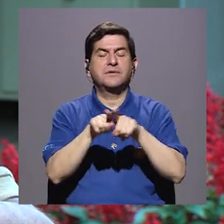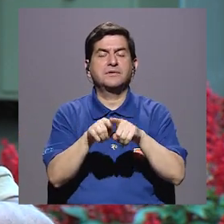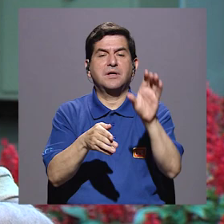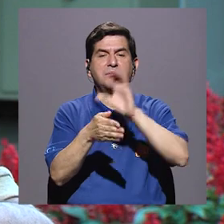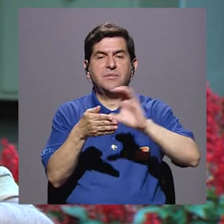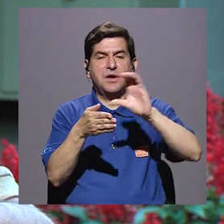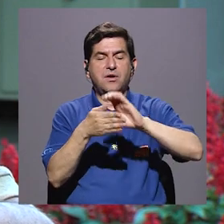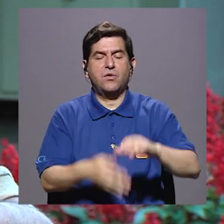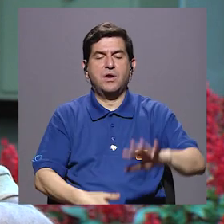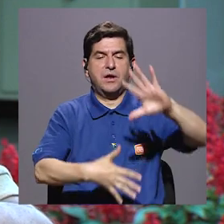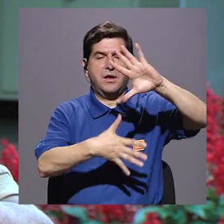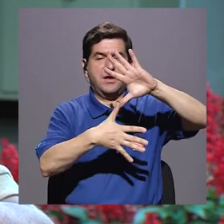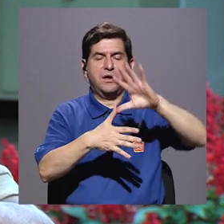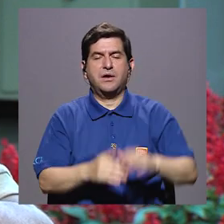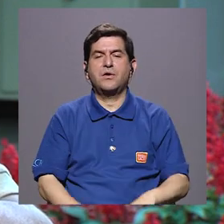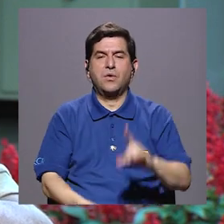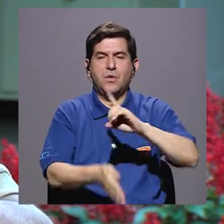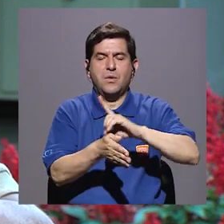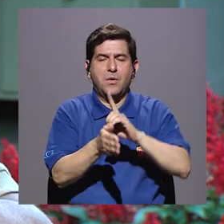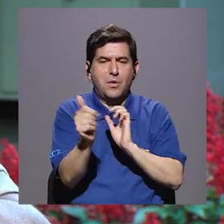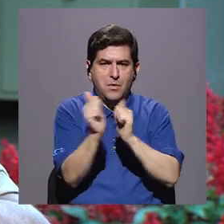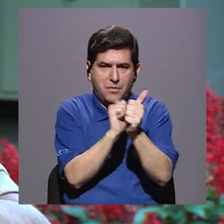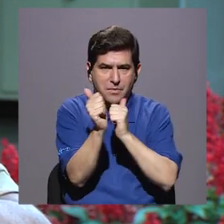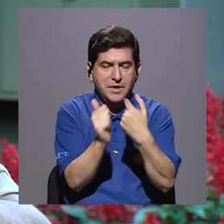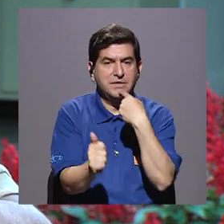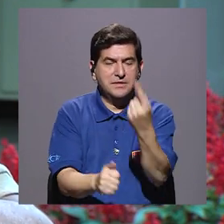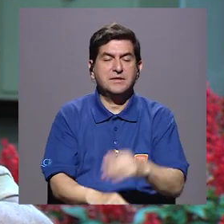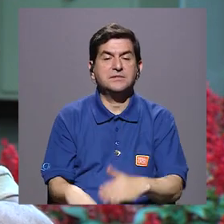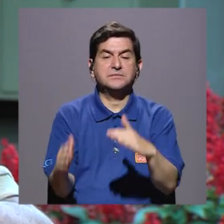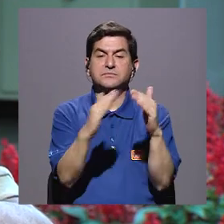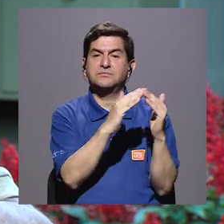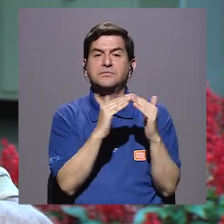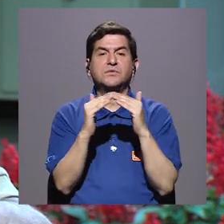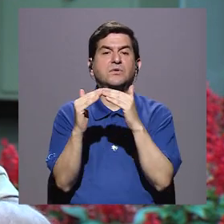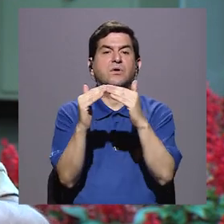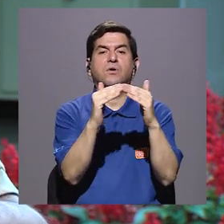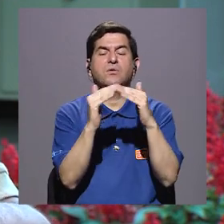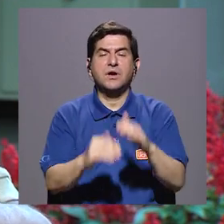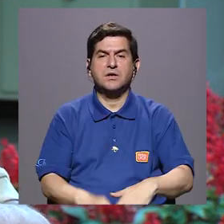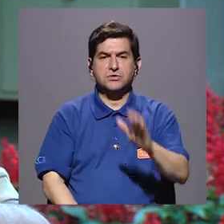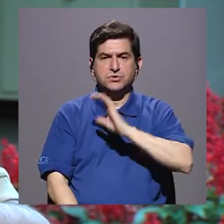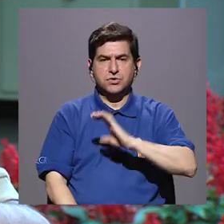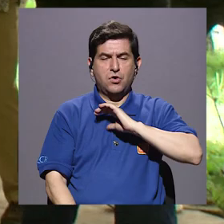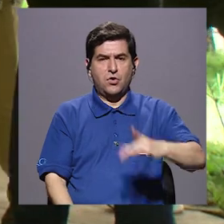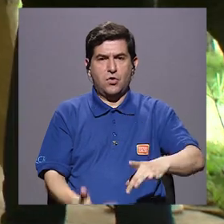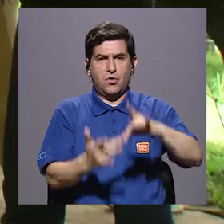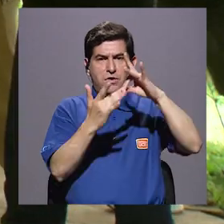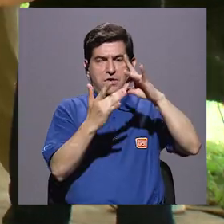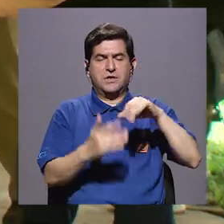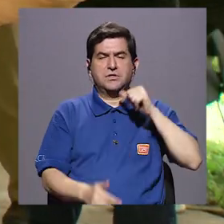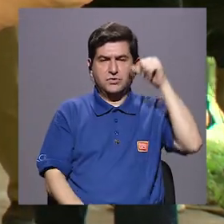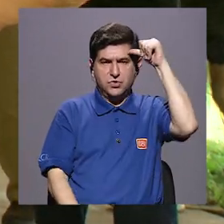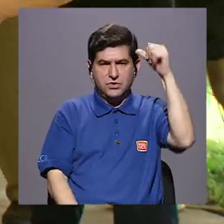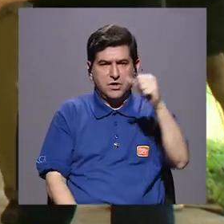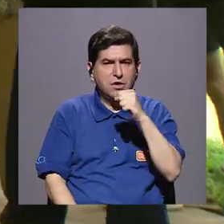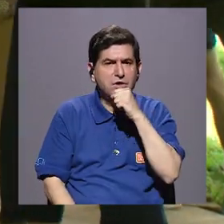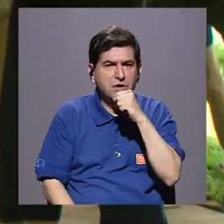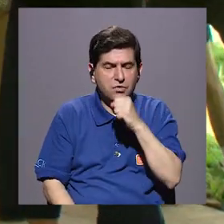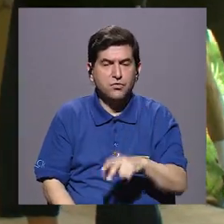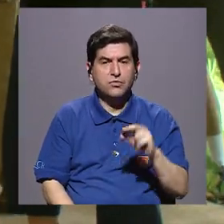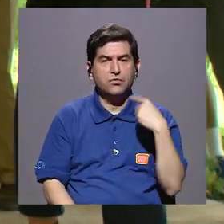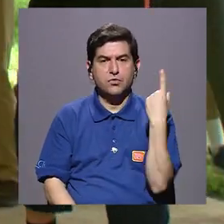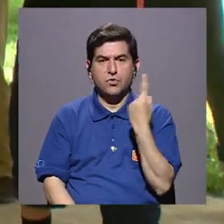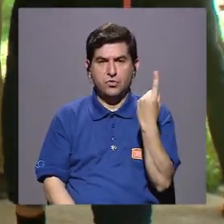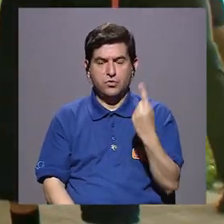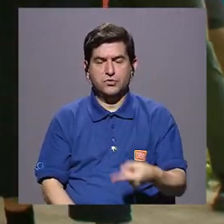Colegio Americano de Medicina Deportiva que también indica, por ejemplo, poblaciones con características especiales, población adulta mayor, o sea,